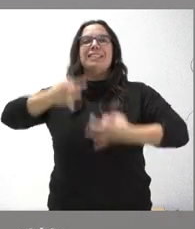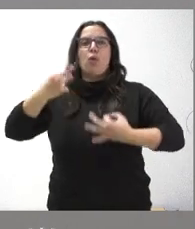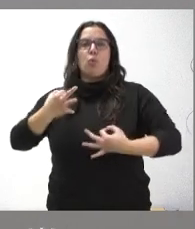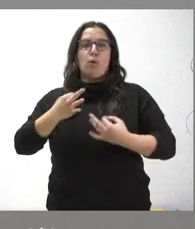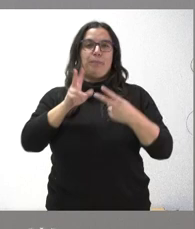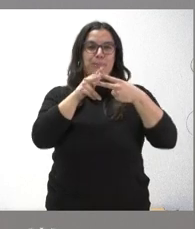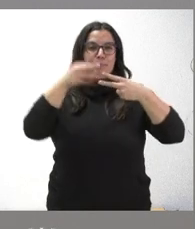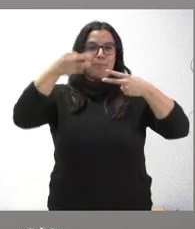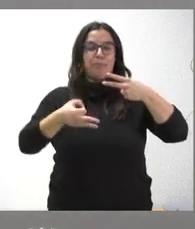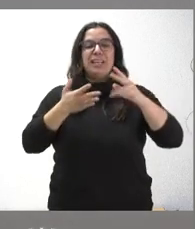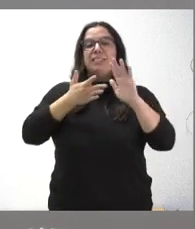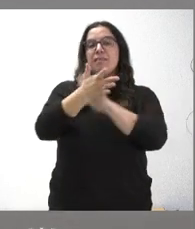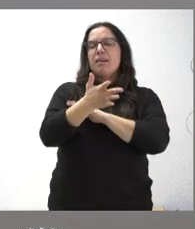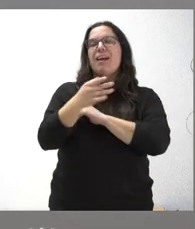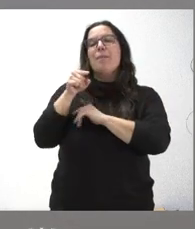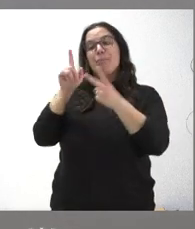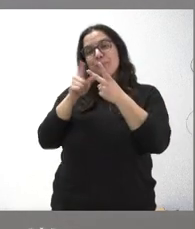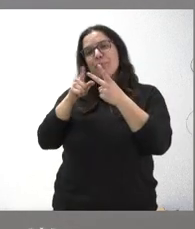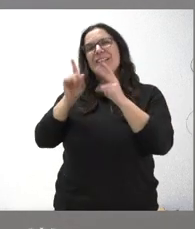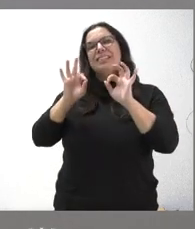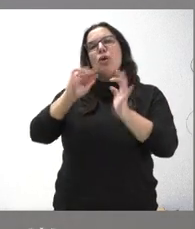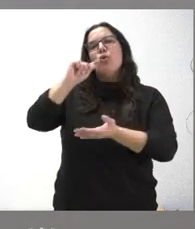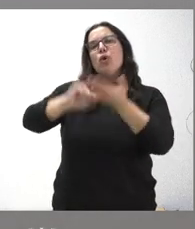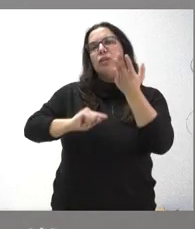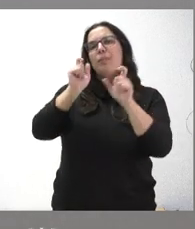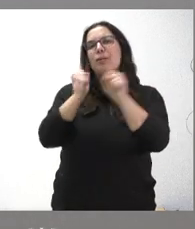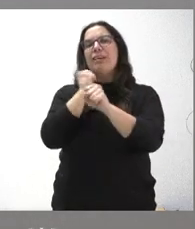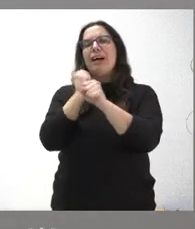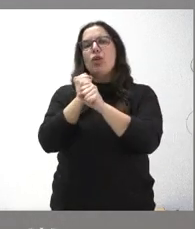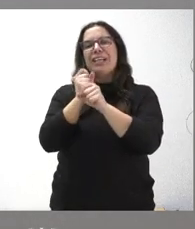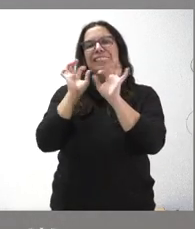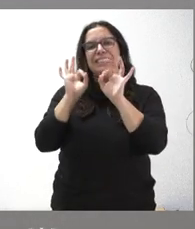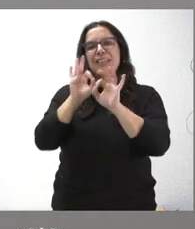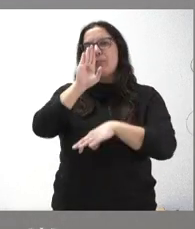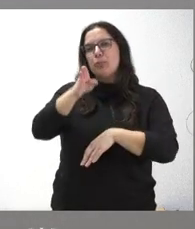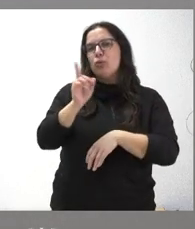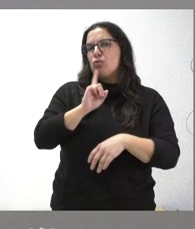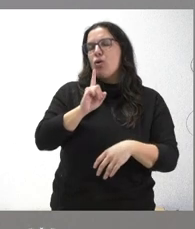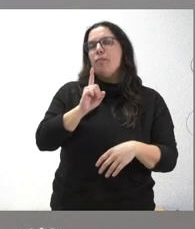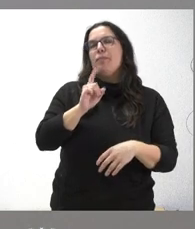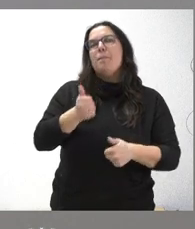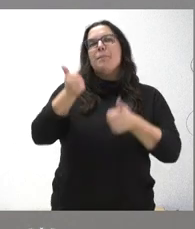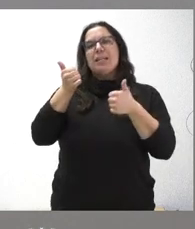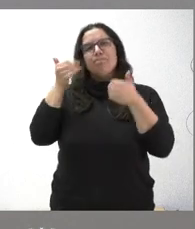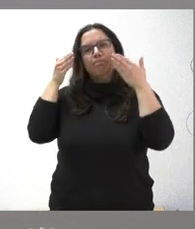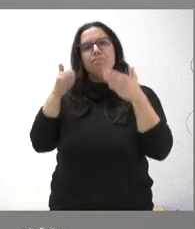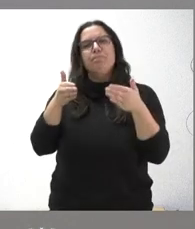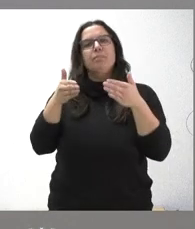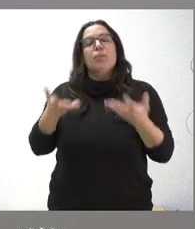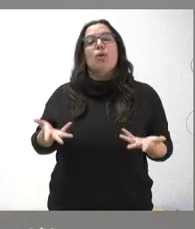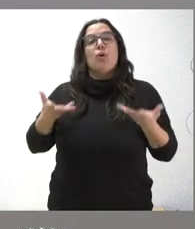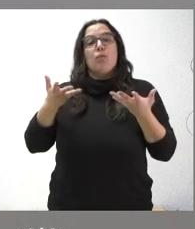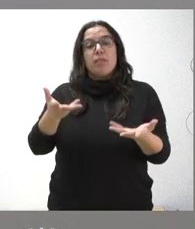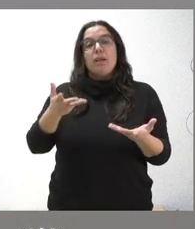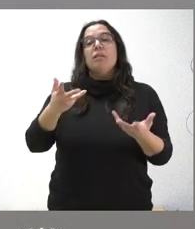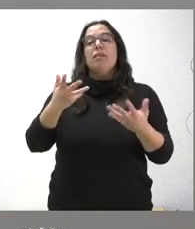que estamos hablando ya no es tanto de contratar trabajadores como de poner a disposición de las